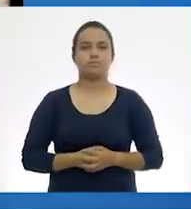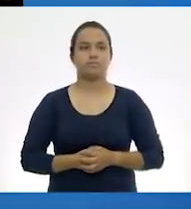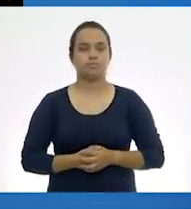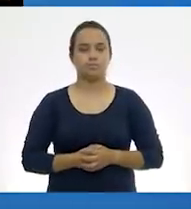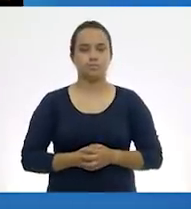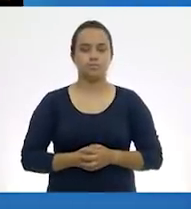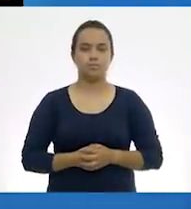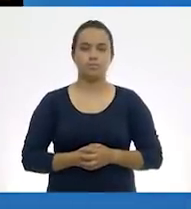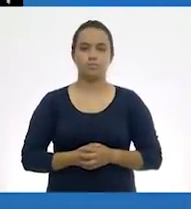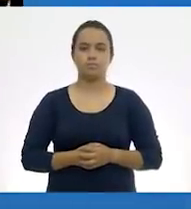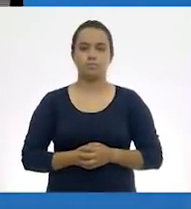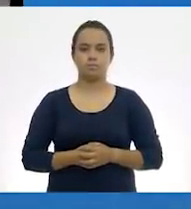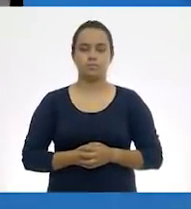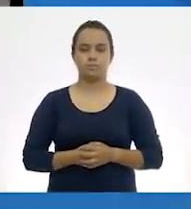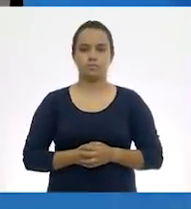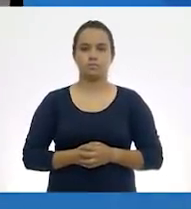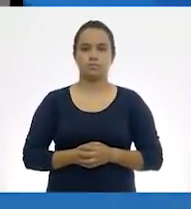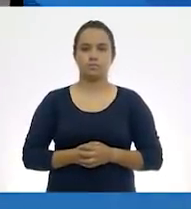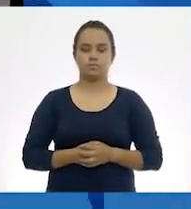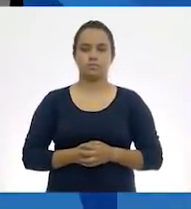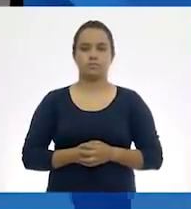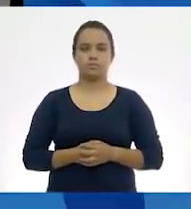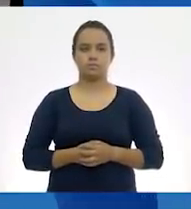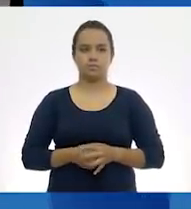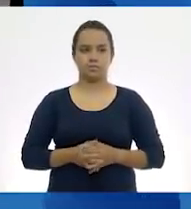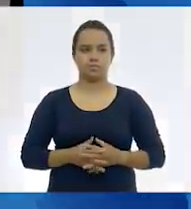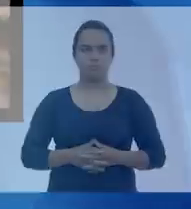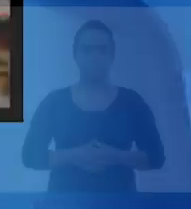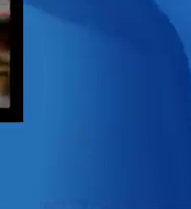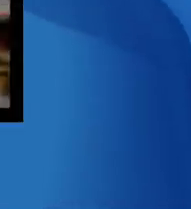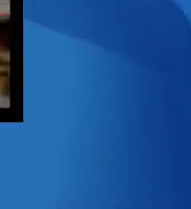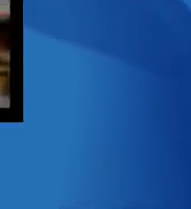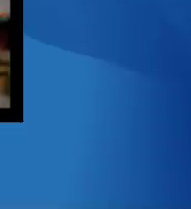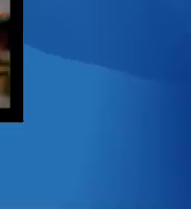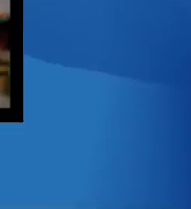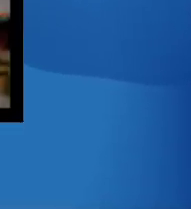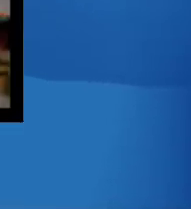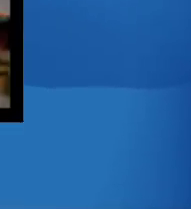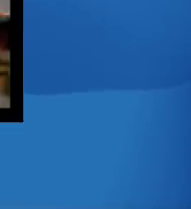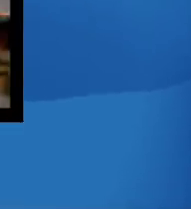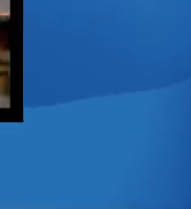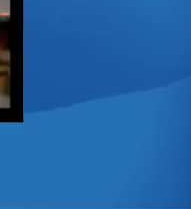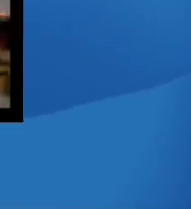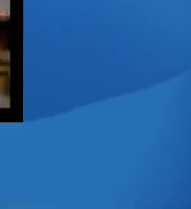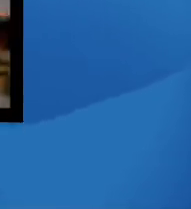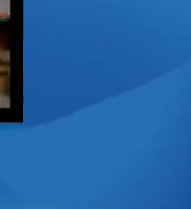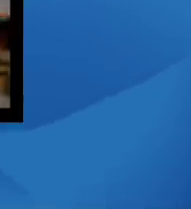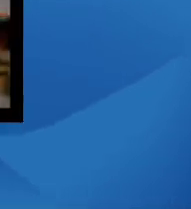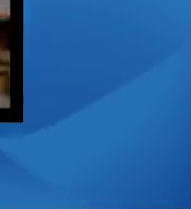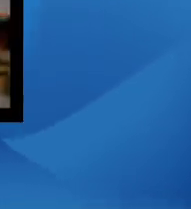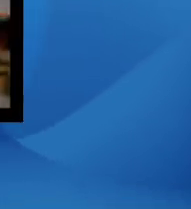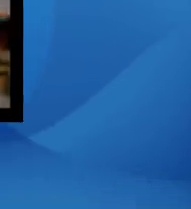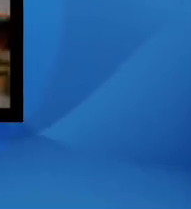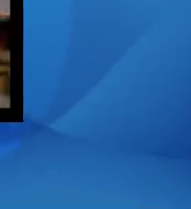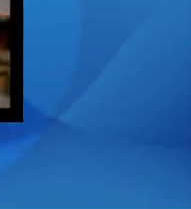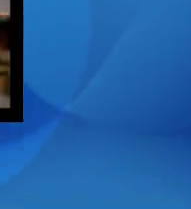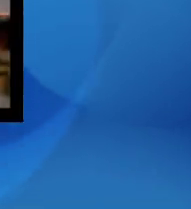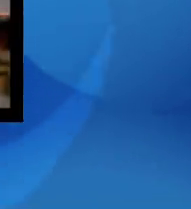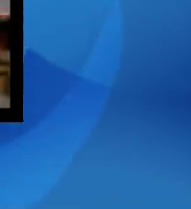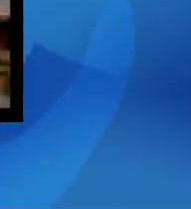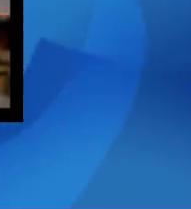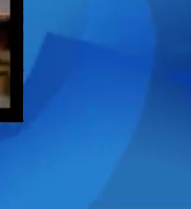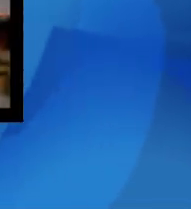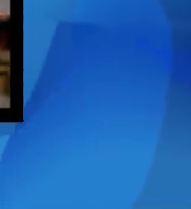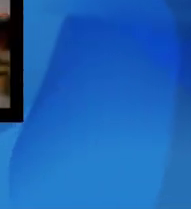We think bringing human intelligence and combine with computer algorithms. So we